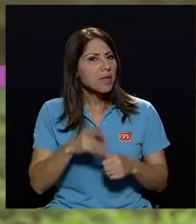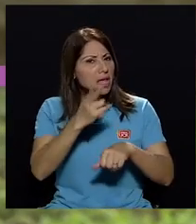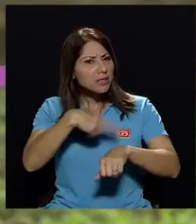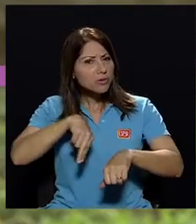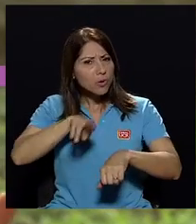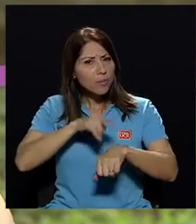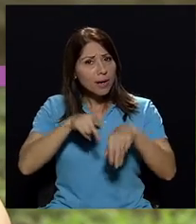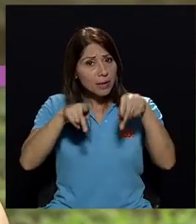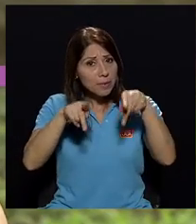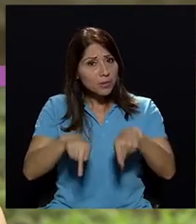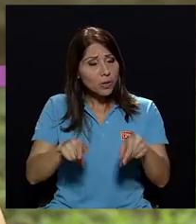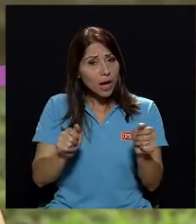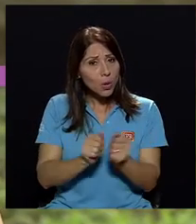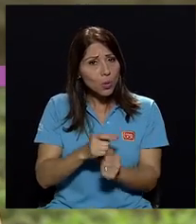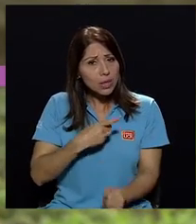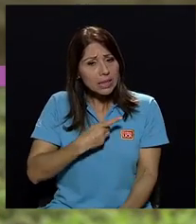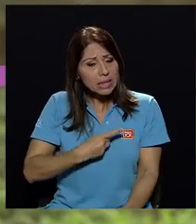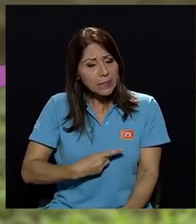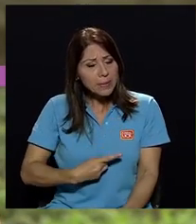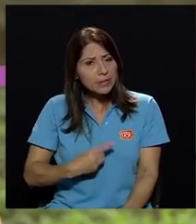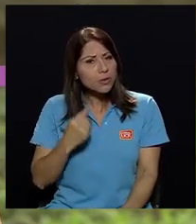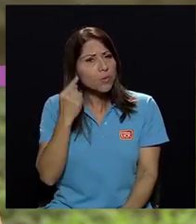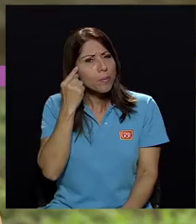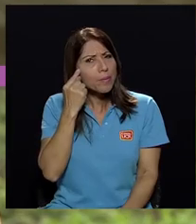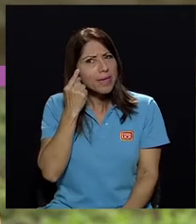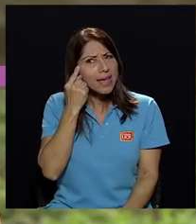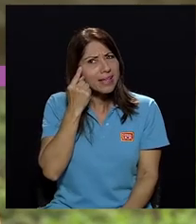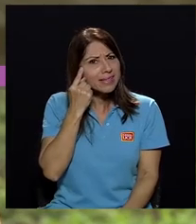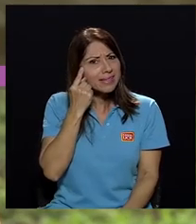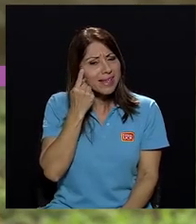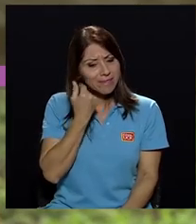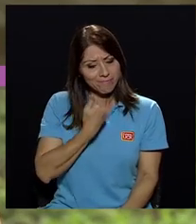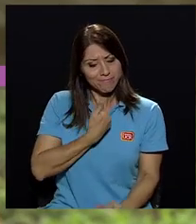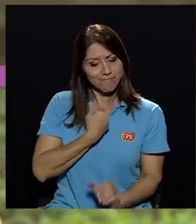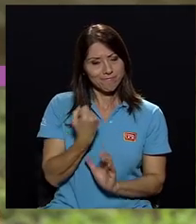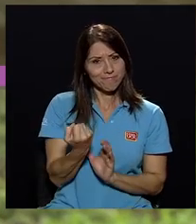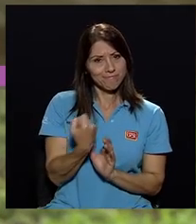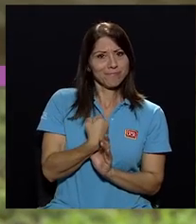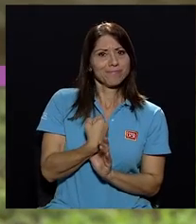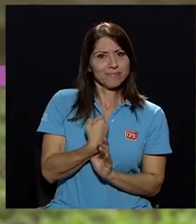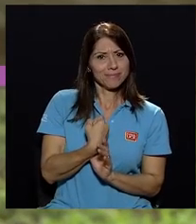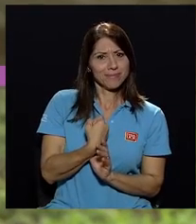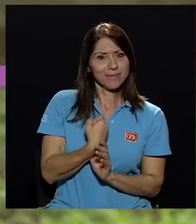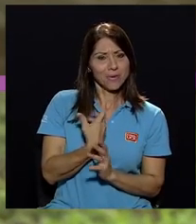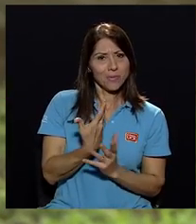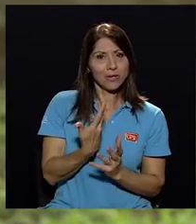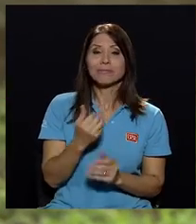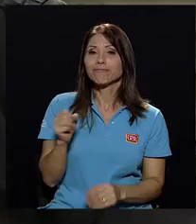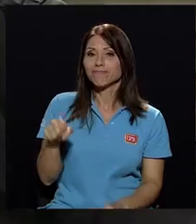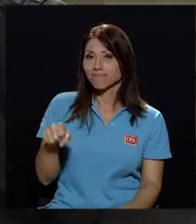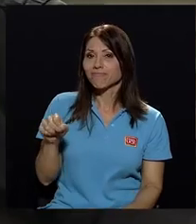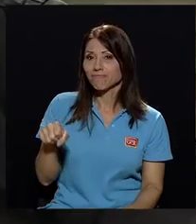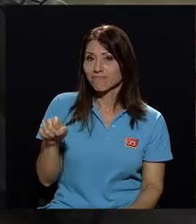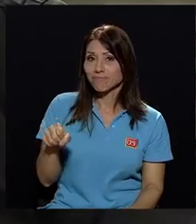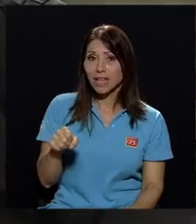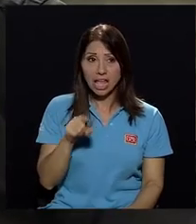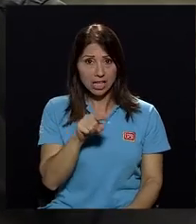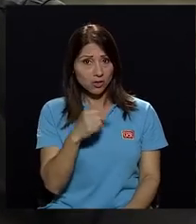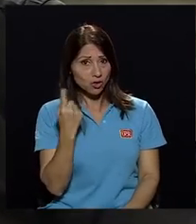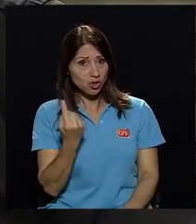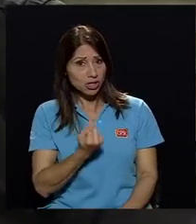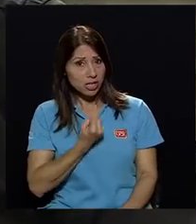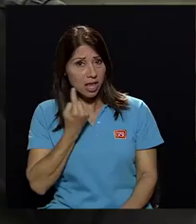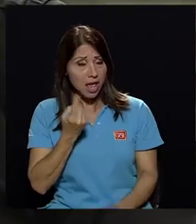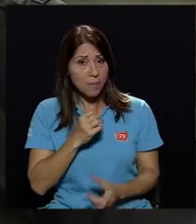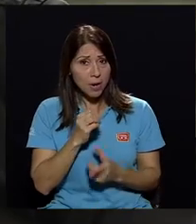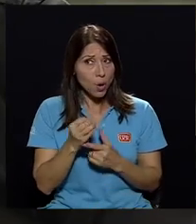Fabián, ¿es normal que una persona con depresión piense en el suicidio, en la autoeliminación? Por supuesto. ¿Eso siempre